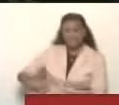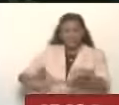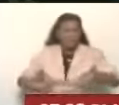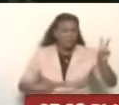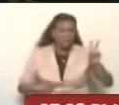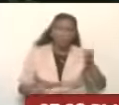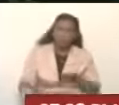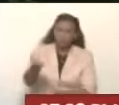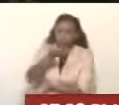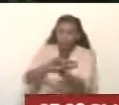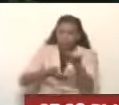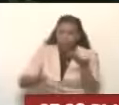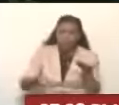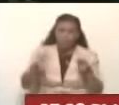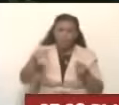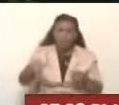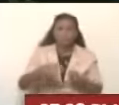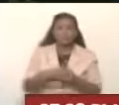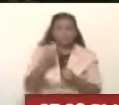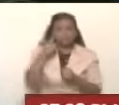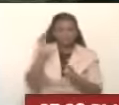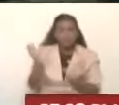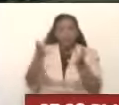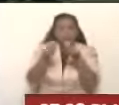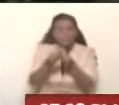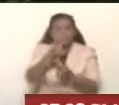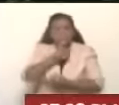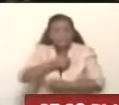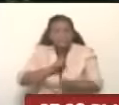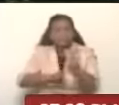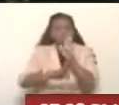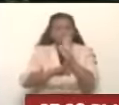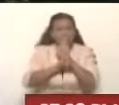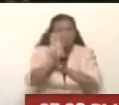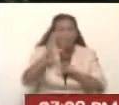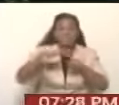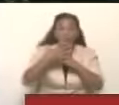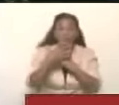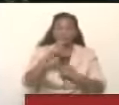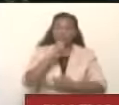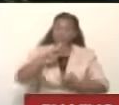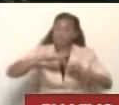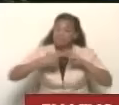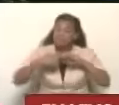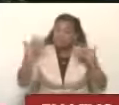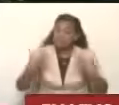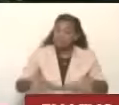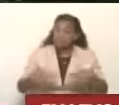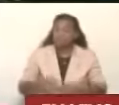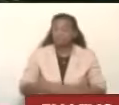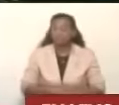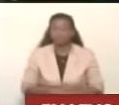que ha tenido el pueblo de Venezuela y el pueblo chino para resistir y salir adelante en las peores circunstancias.